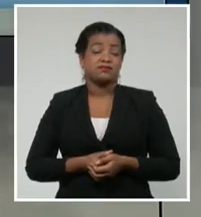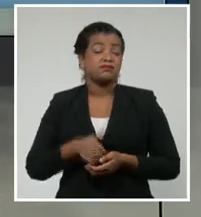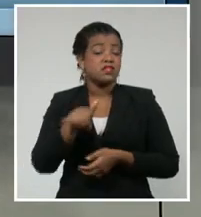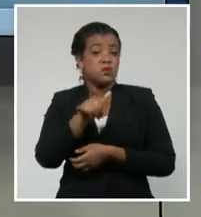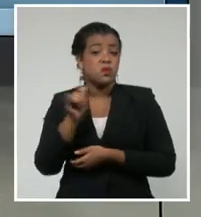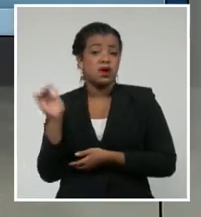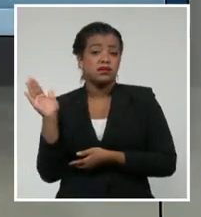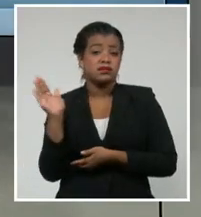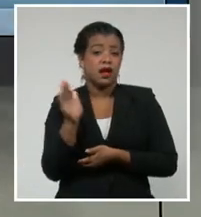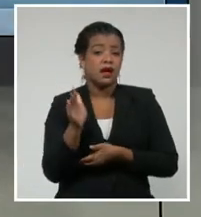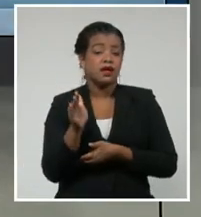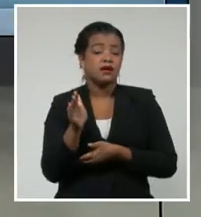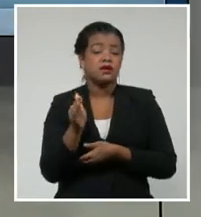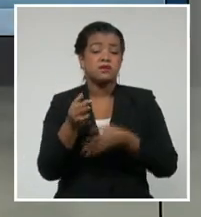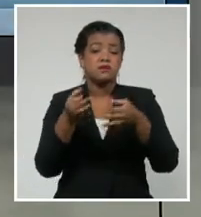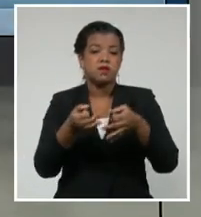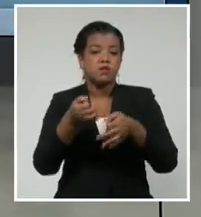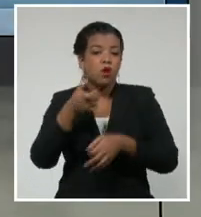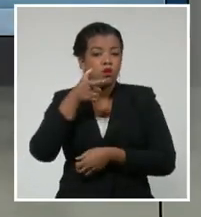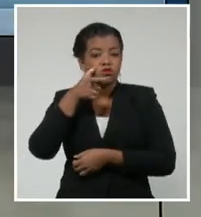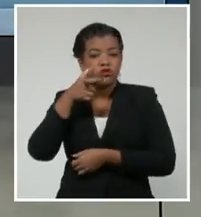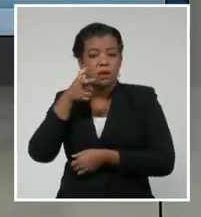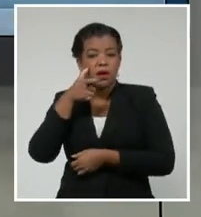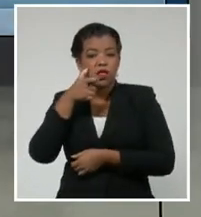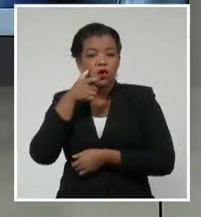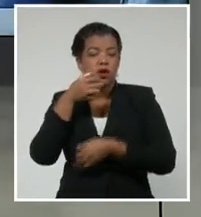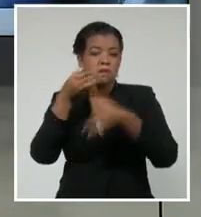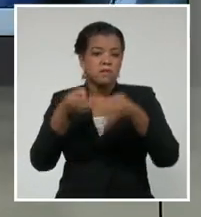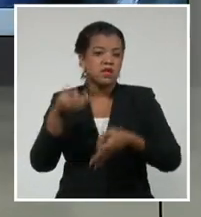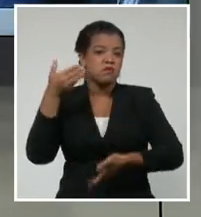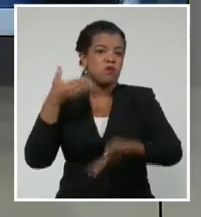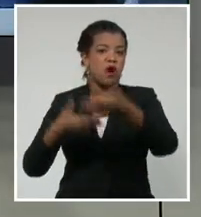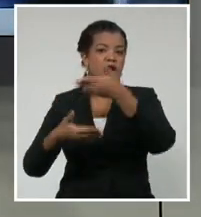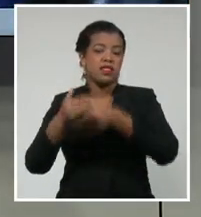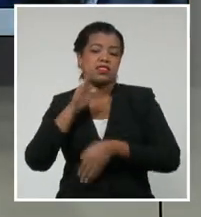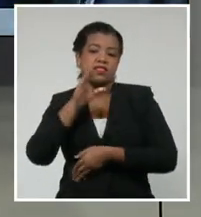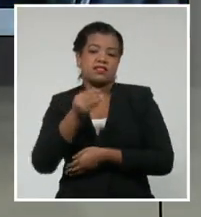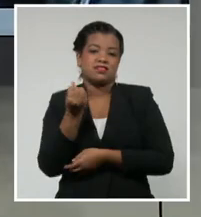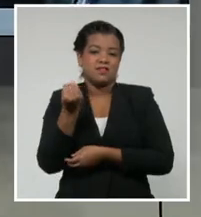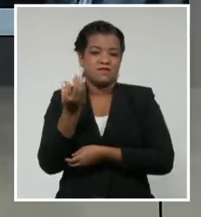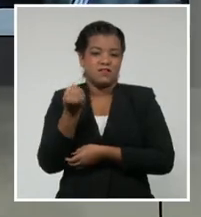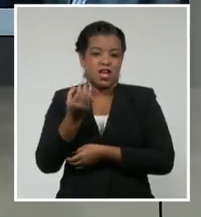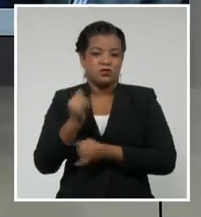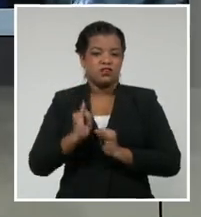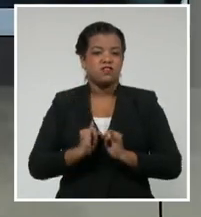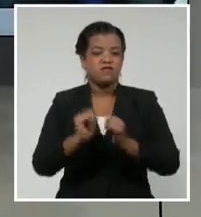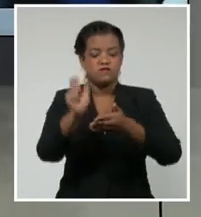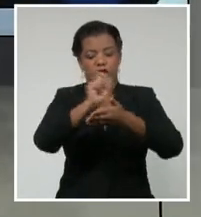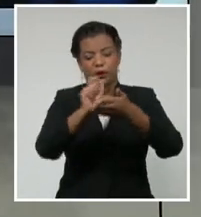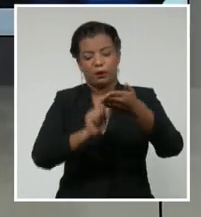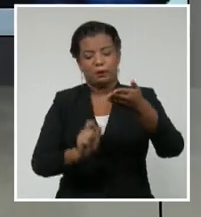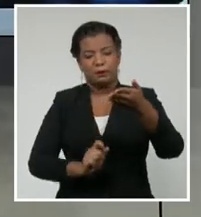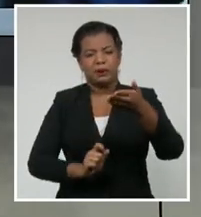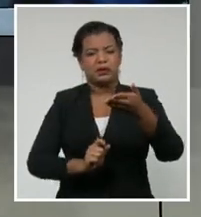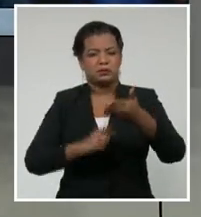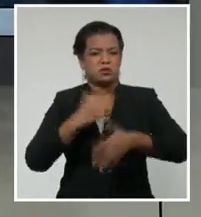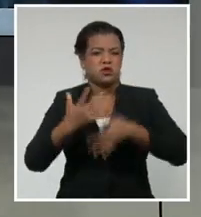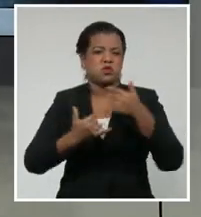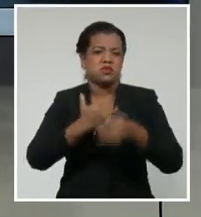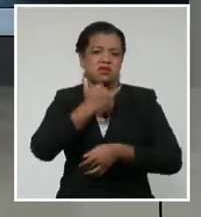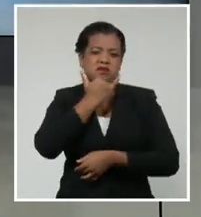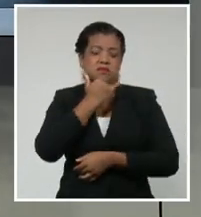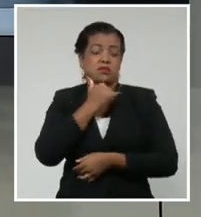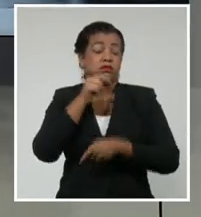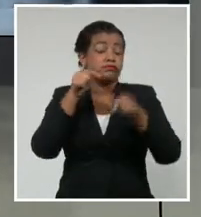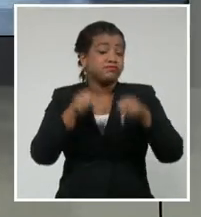parte de los mismos observadores que la vez anterior declararon fraude en un informe muy cuestionado hay que ver cómo explican ahora